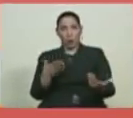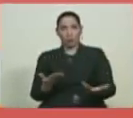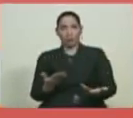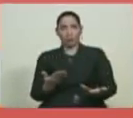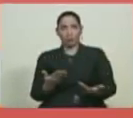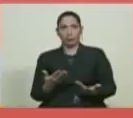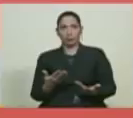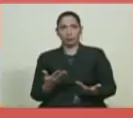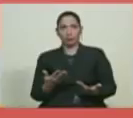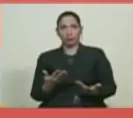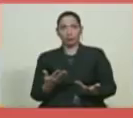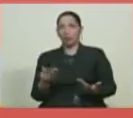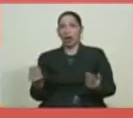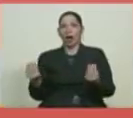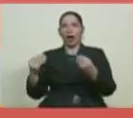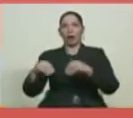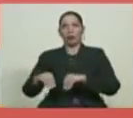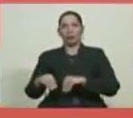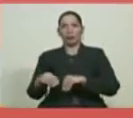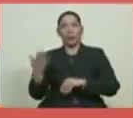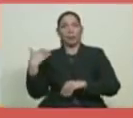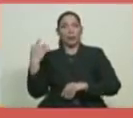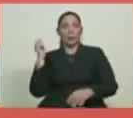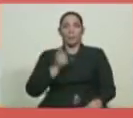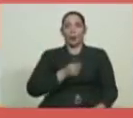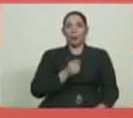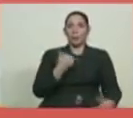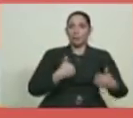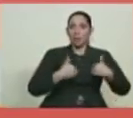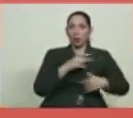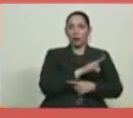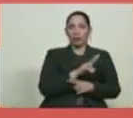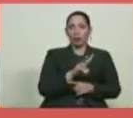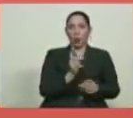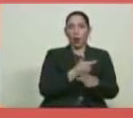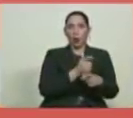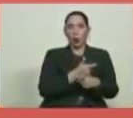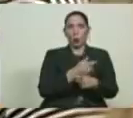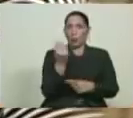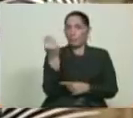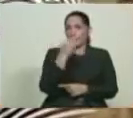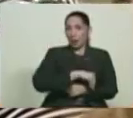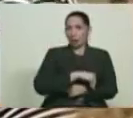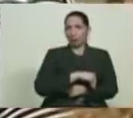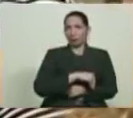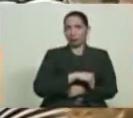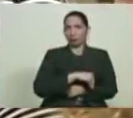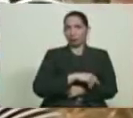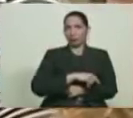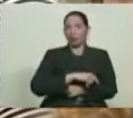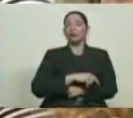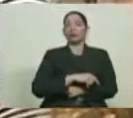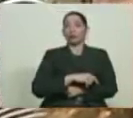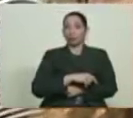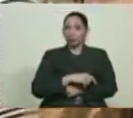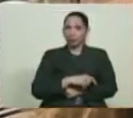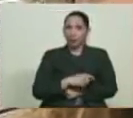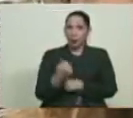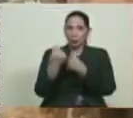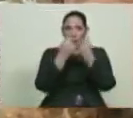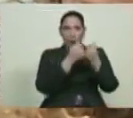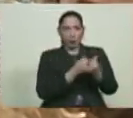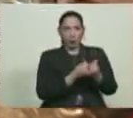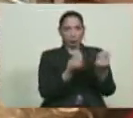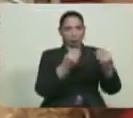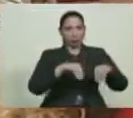sea el precio adecuado, porque en la subasta pasada, el día miércoles 22 de agosto, hubo más oferta de dólares al precio establecido en el